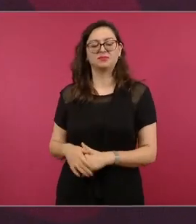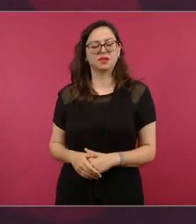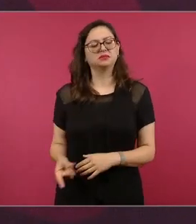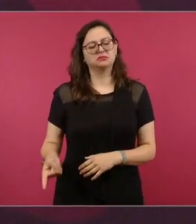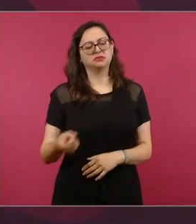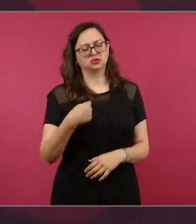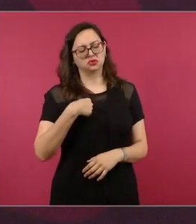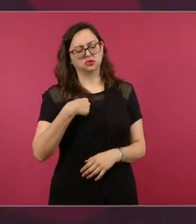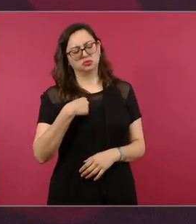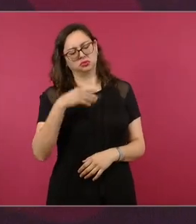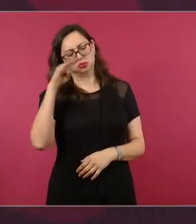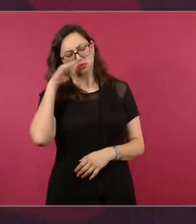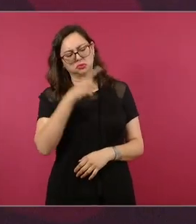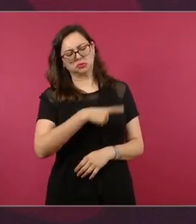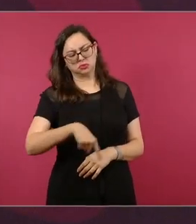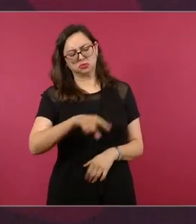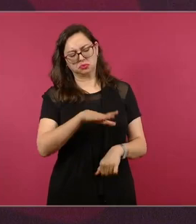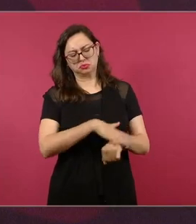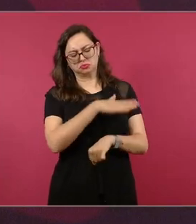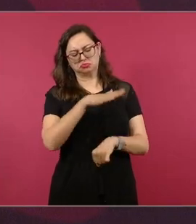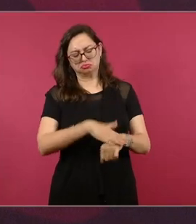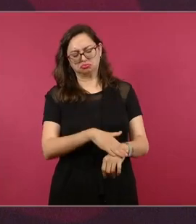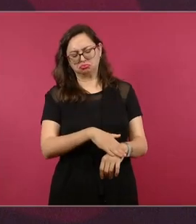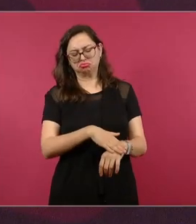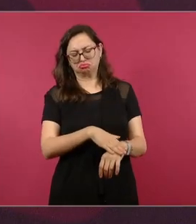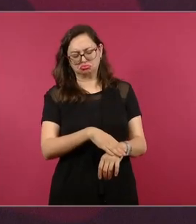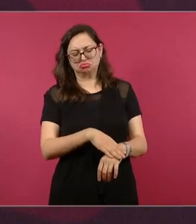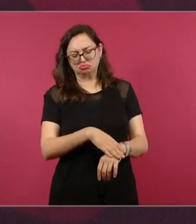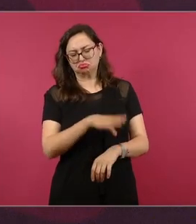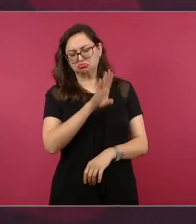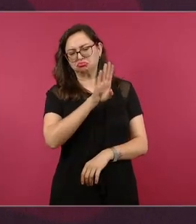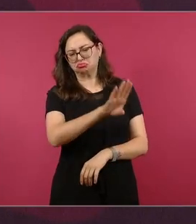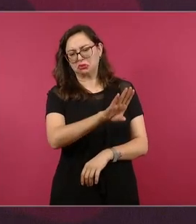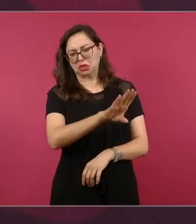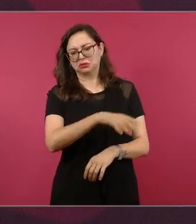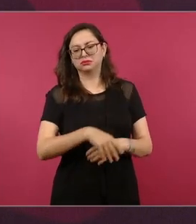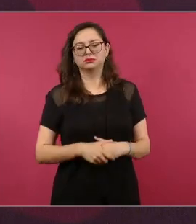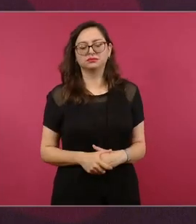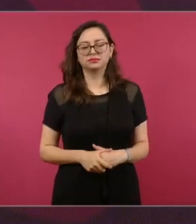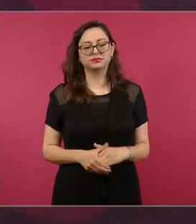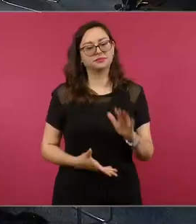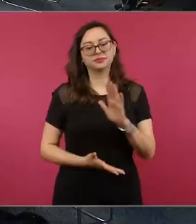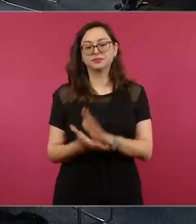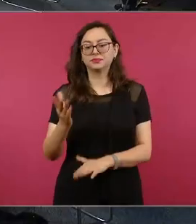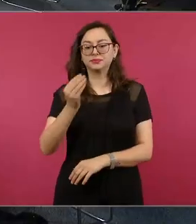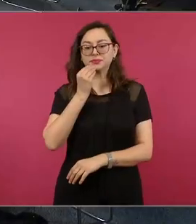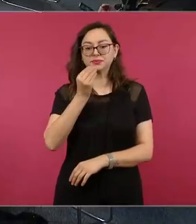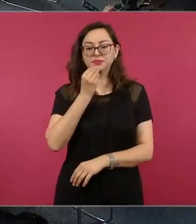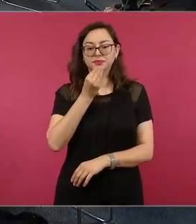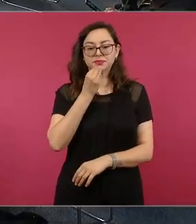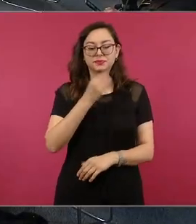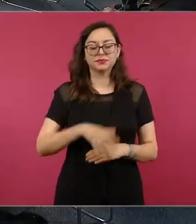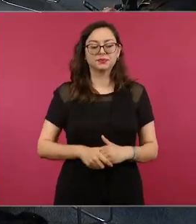sí tienen B todos ya vámonos a desayunar